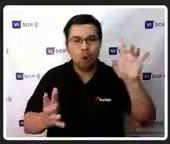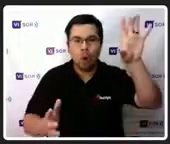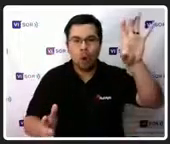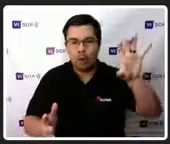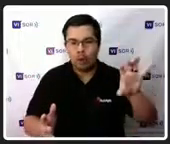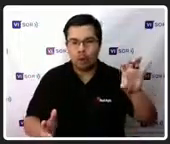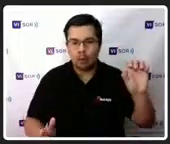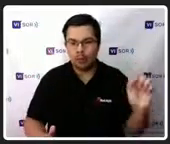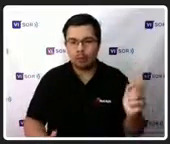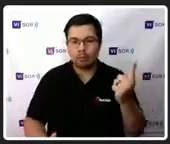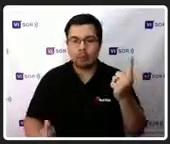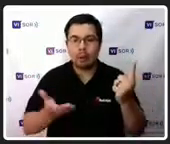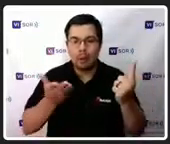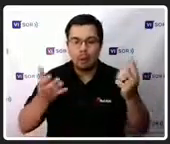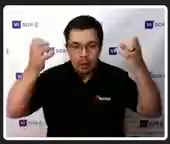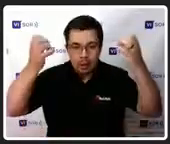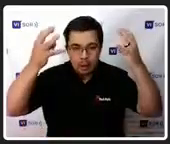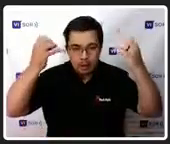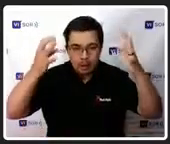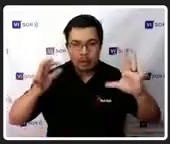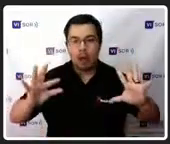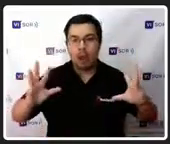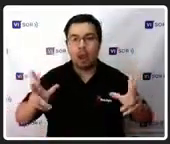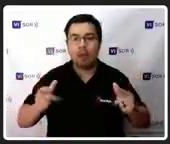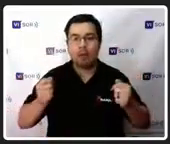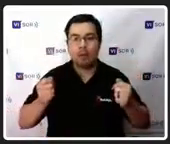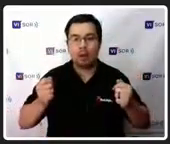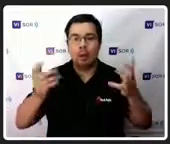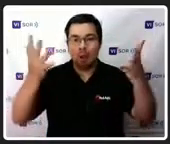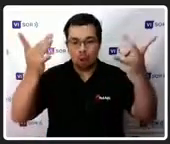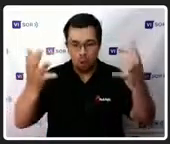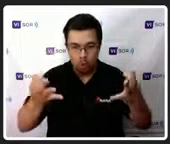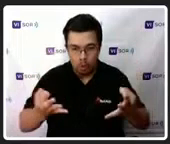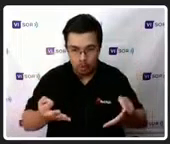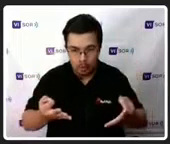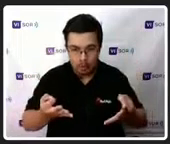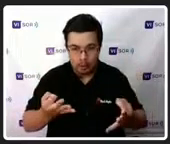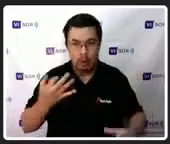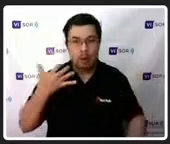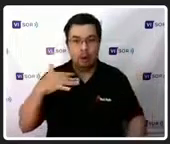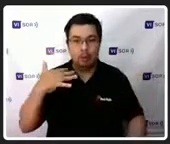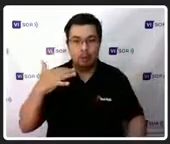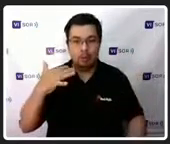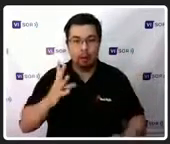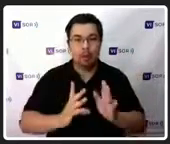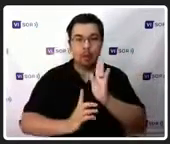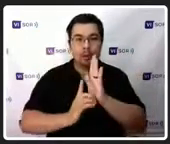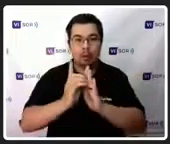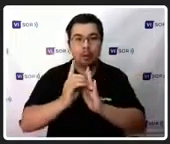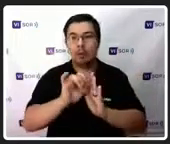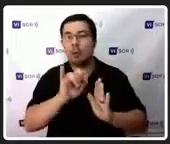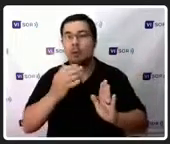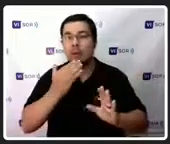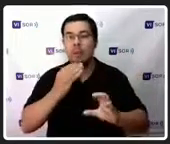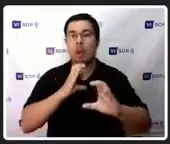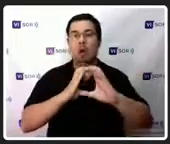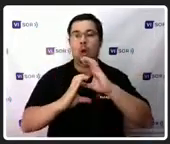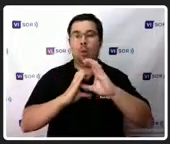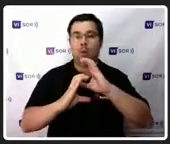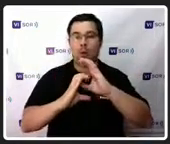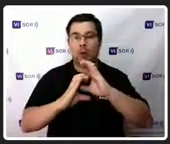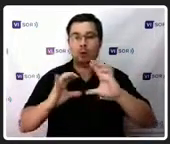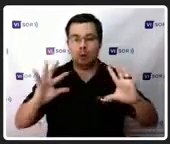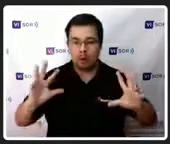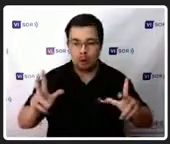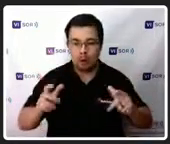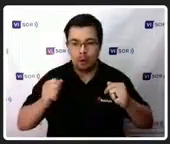habilidades numéricas, porque es importante, ¿no es cierto?, poder desarrollar esa capacidad. Lo mismo que las habilidades de comunicación, ¿ya? De